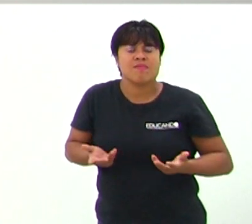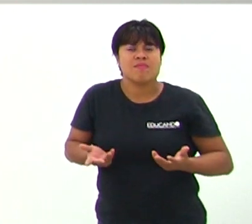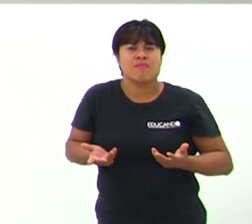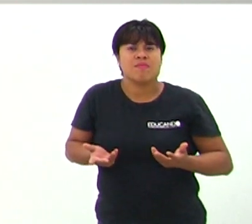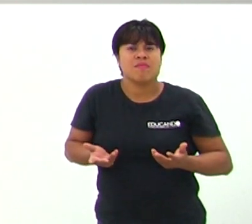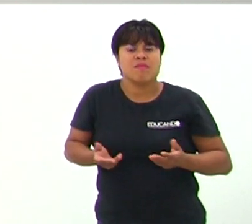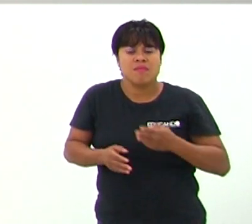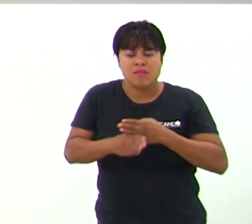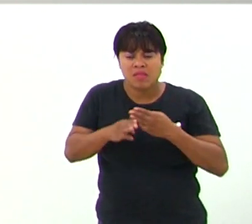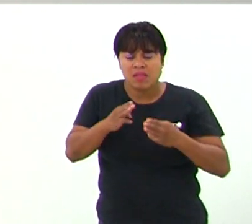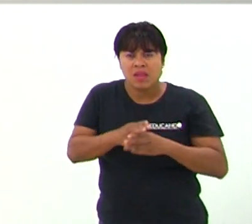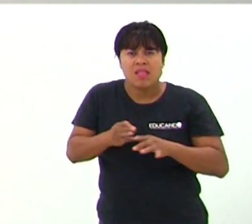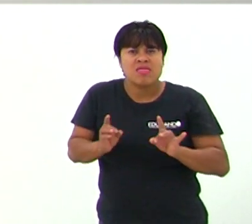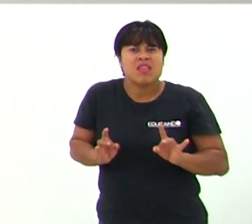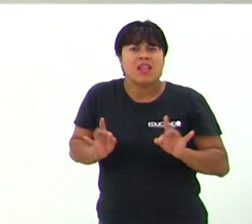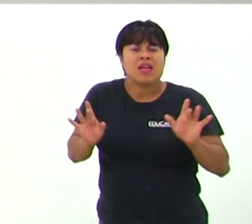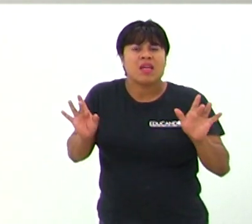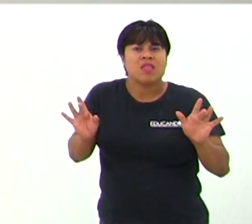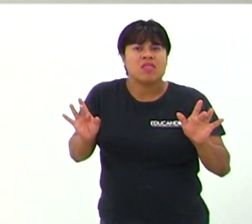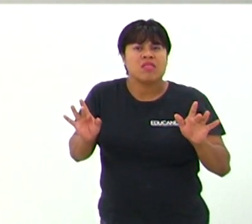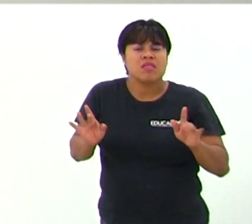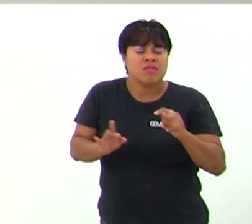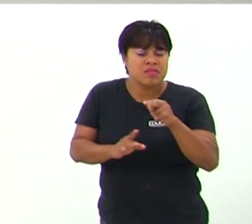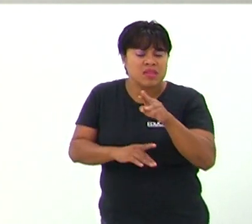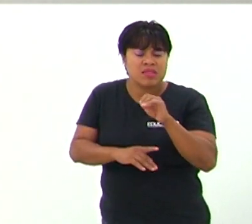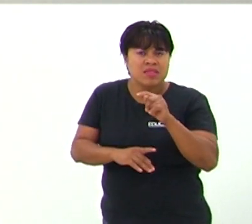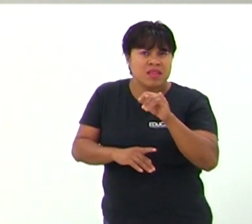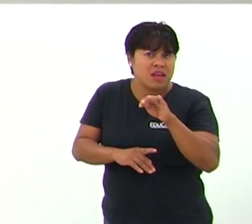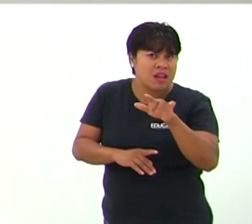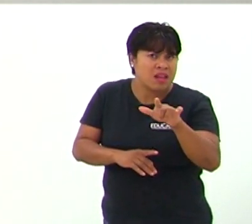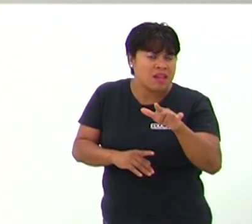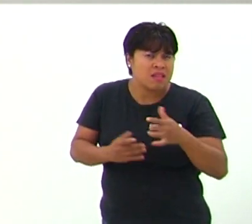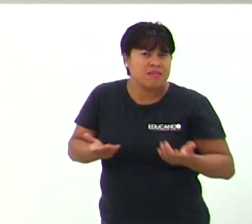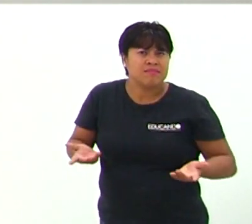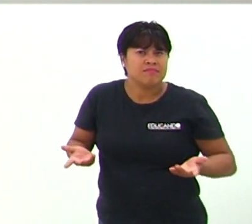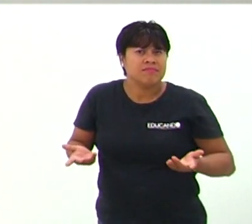¿De material delicado? ¿Trivial?